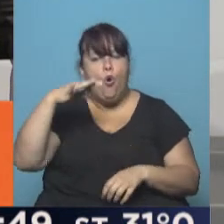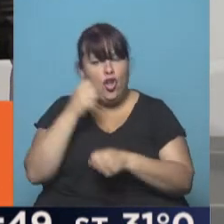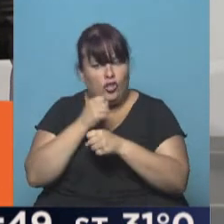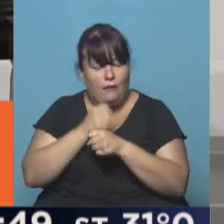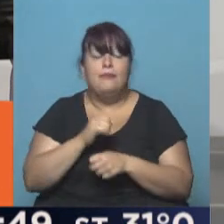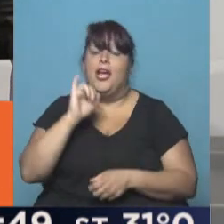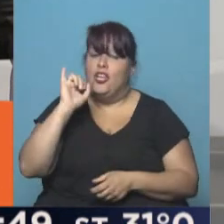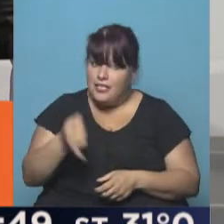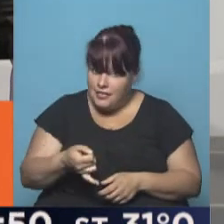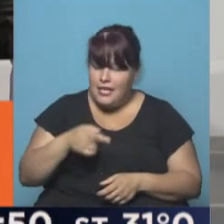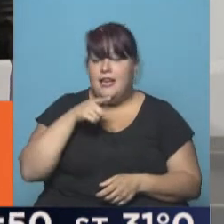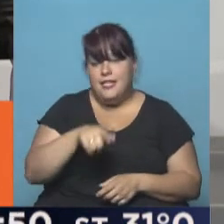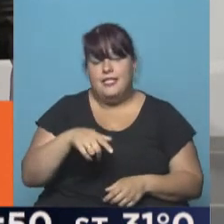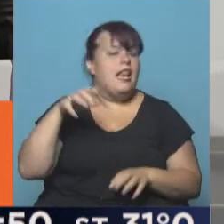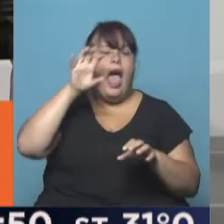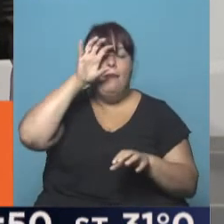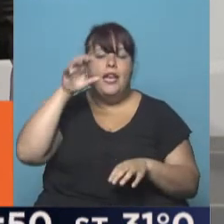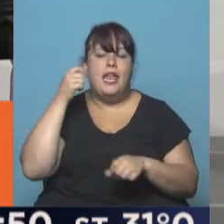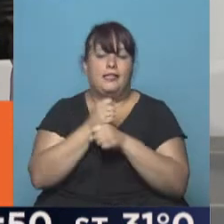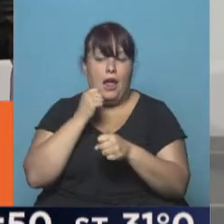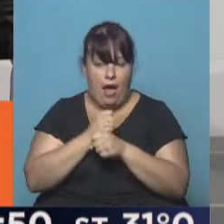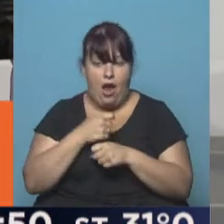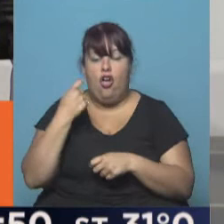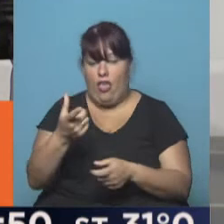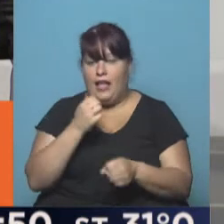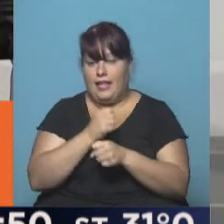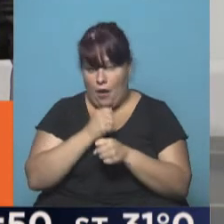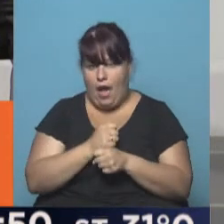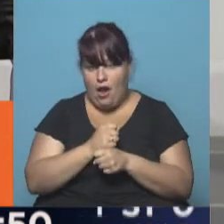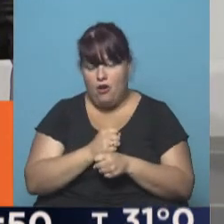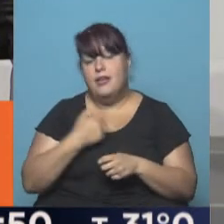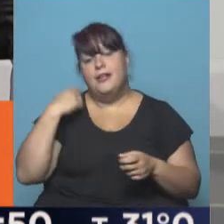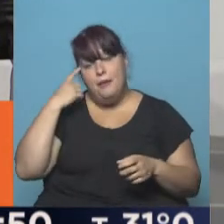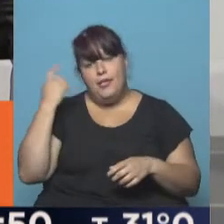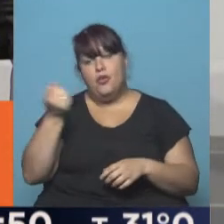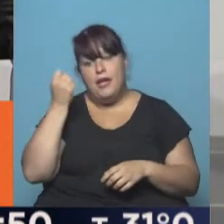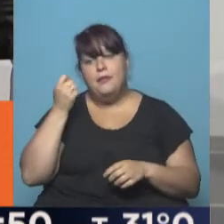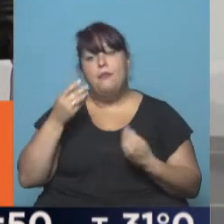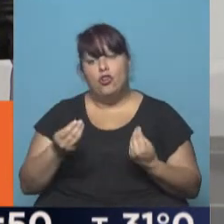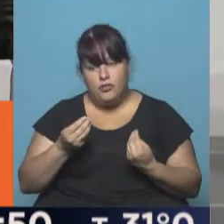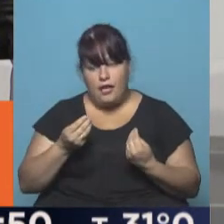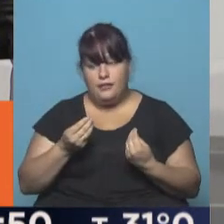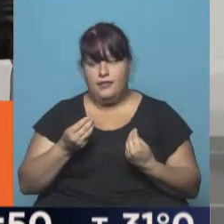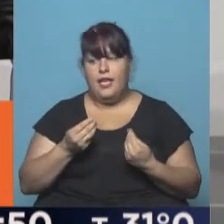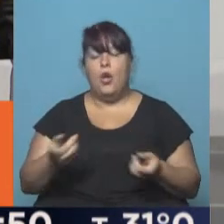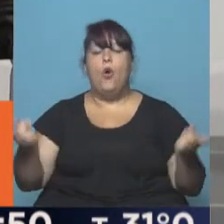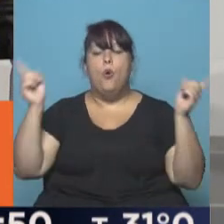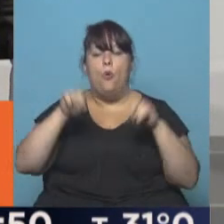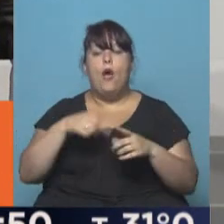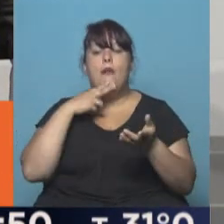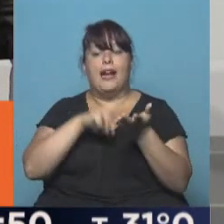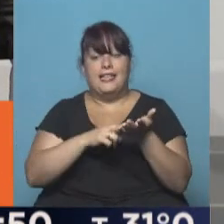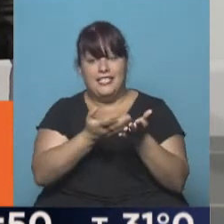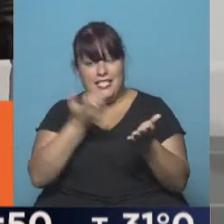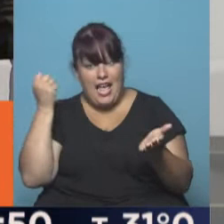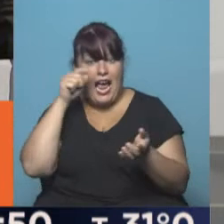pero sí que tienen a la minería como una actividad que genera empleo, me parece que lo que hay que resaltar acá es que la vuelta a las retenciones